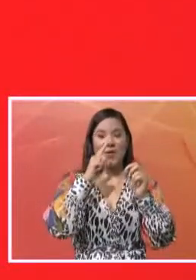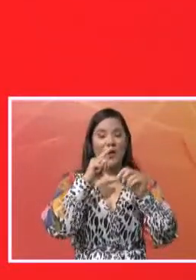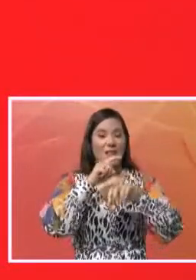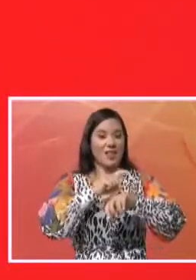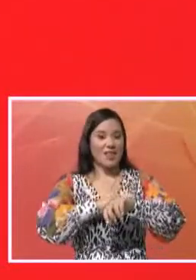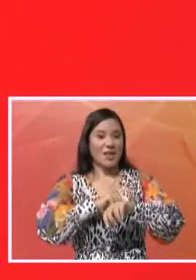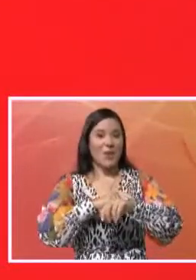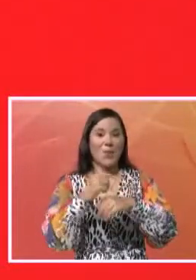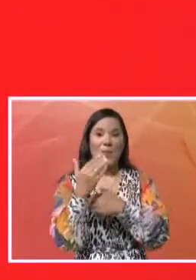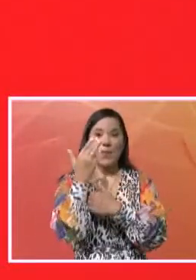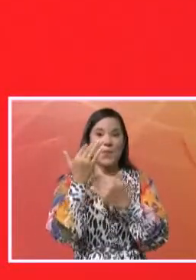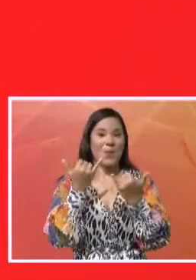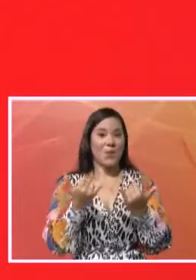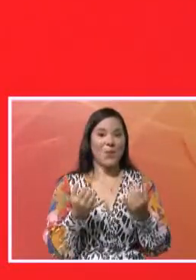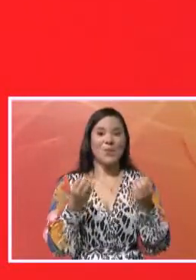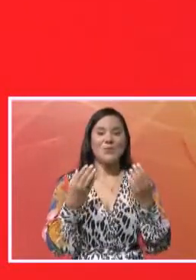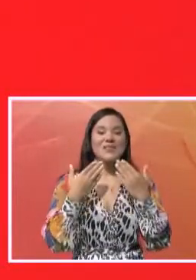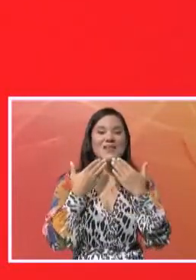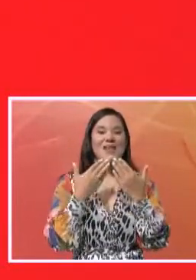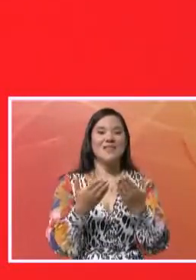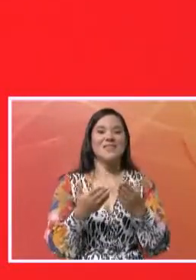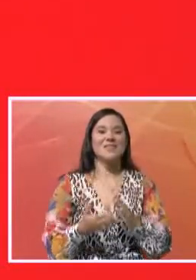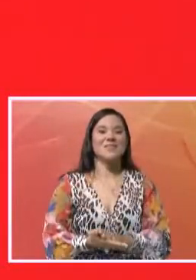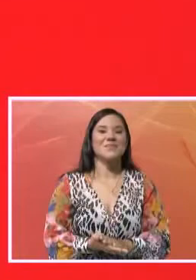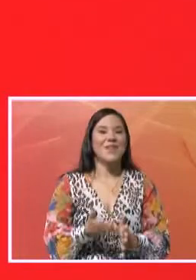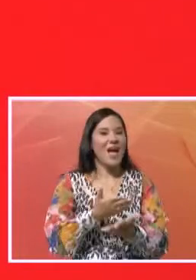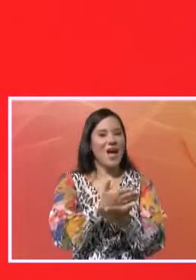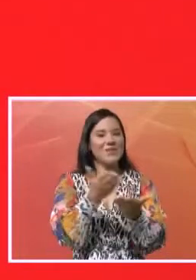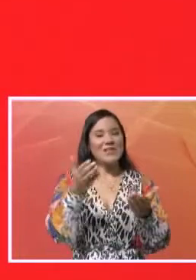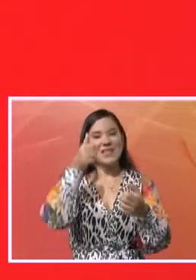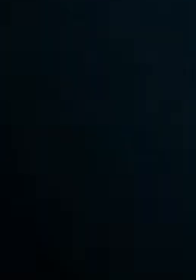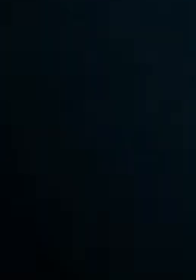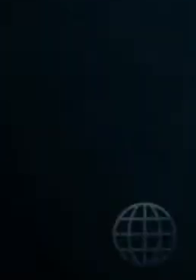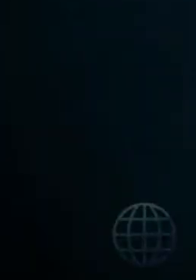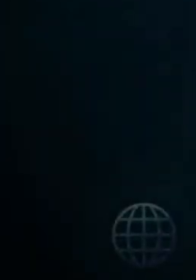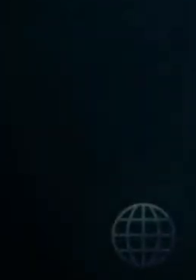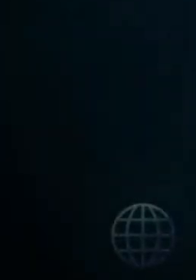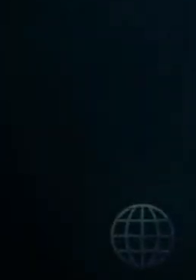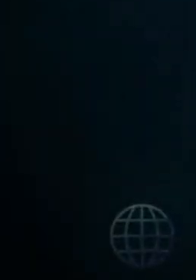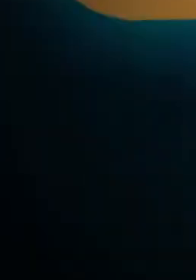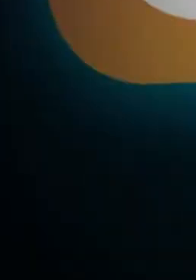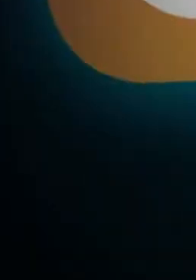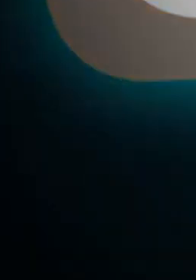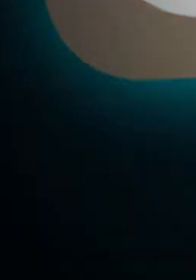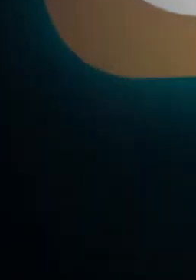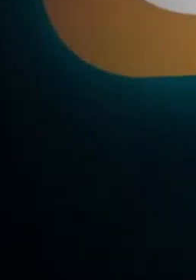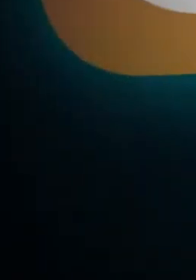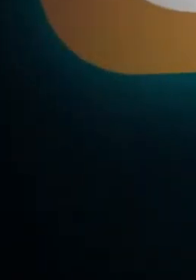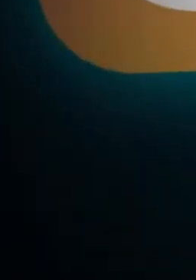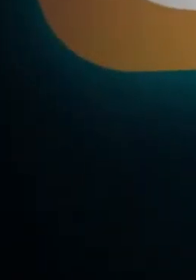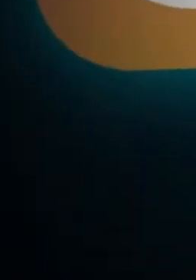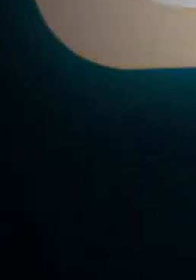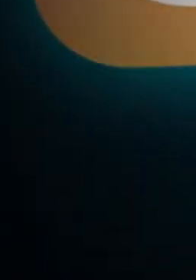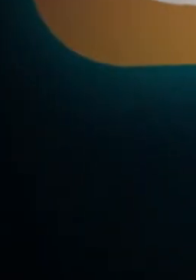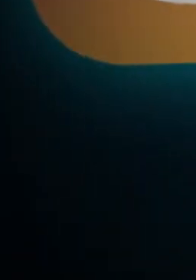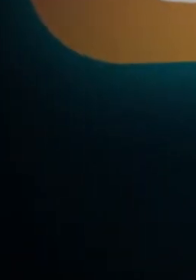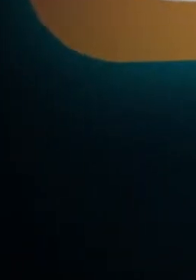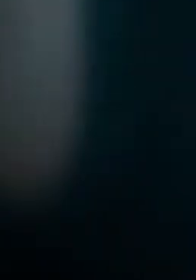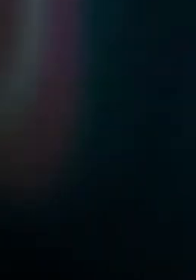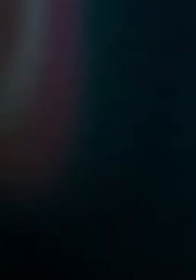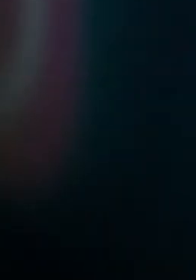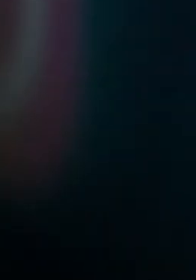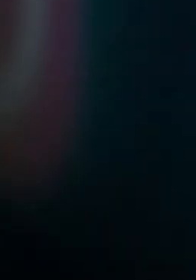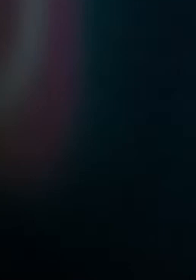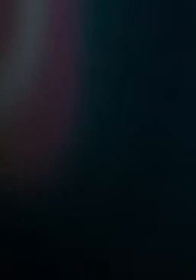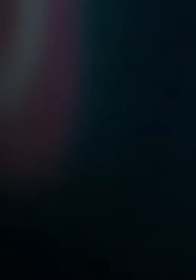este tiempo en la mañana de hoy muchas gracias bueno pues a ustedes recuerden seguirnos en nuestras redes sociales arroba map rd o en este